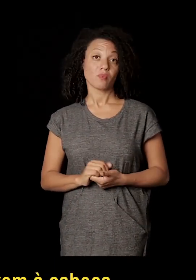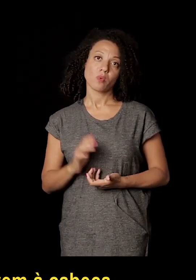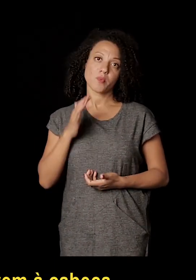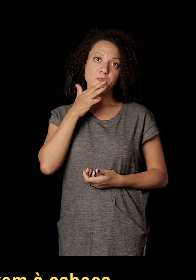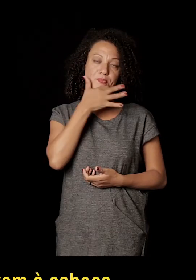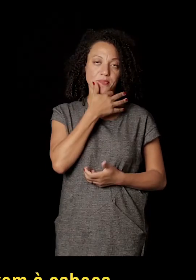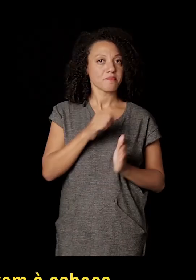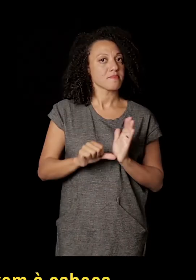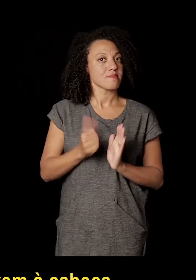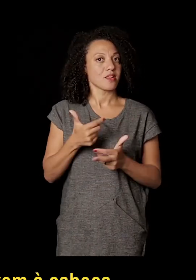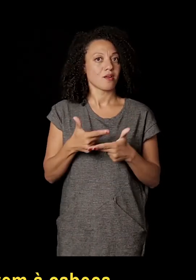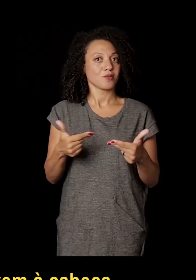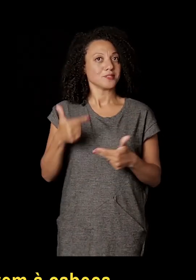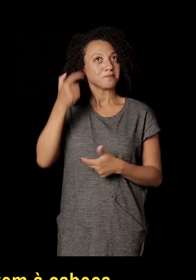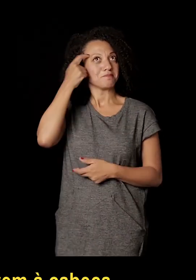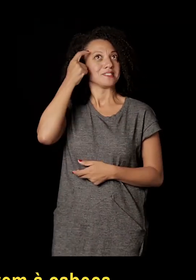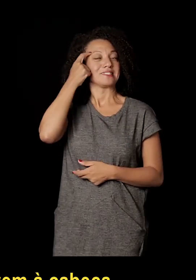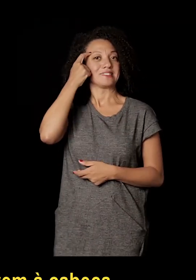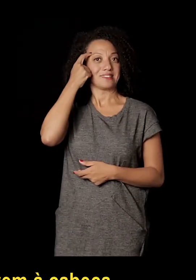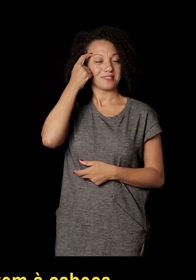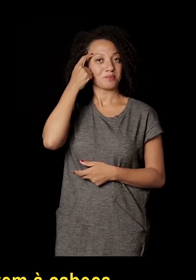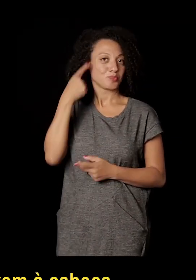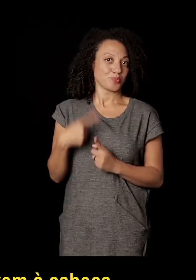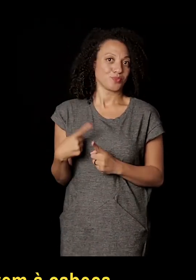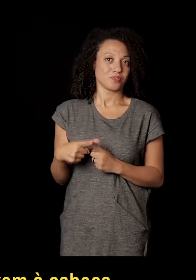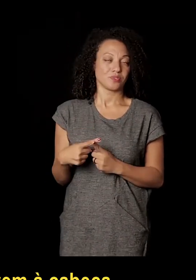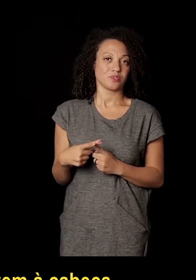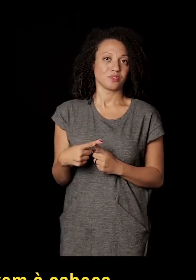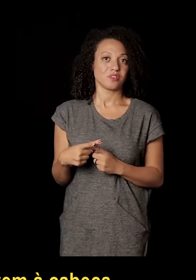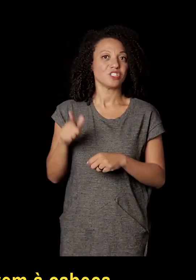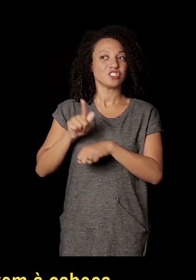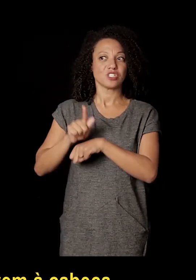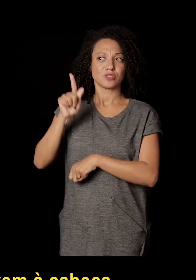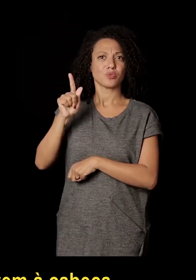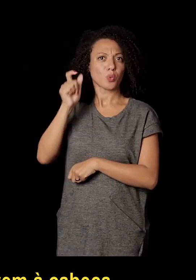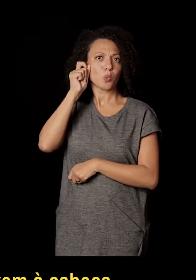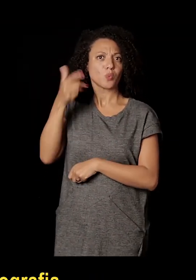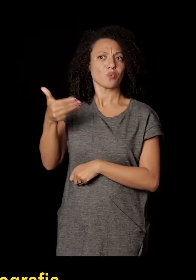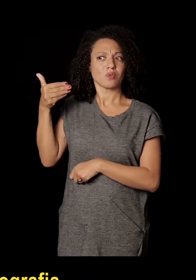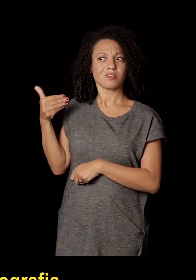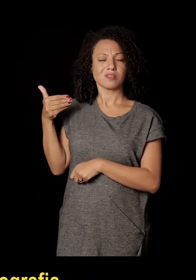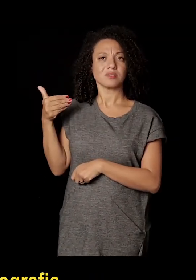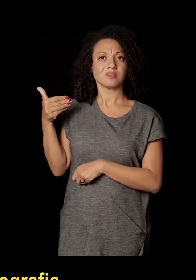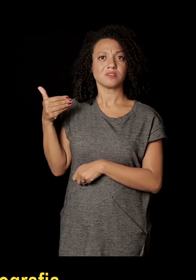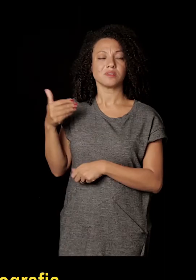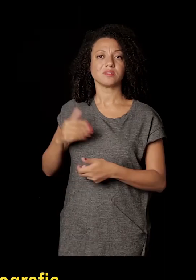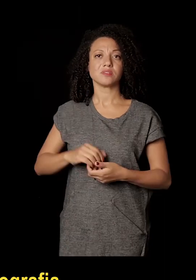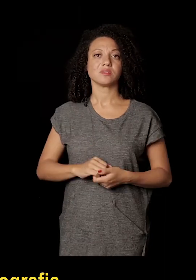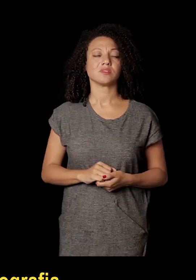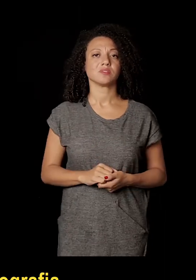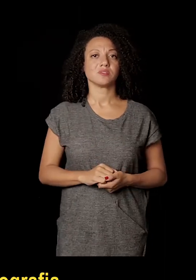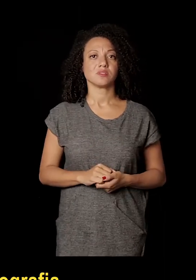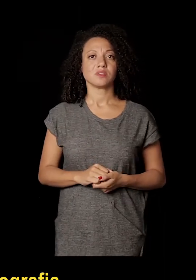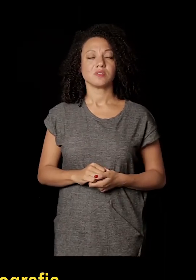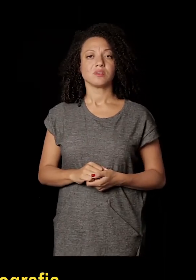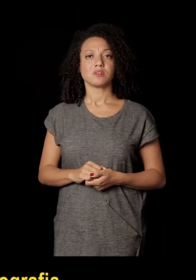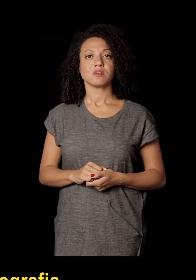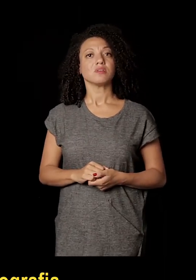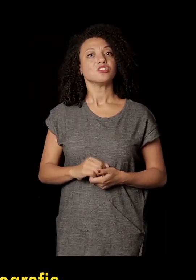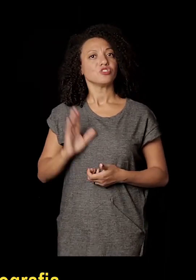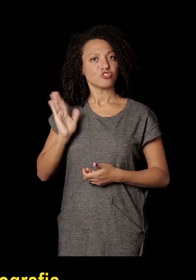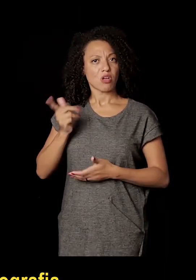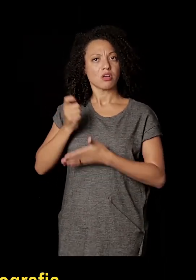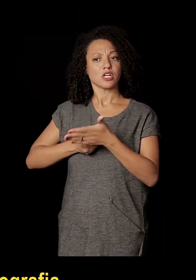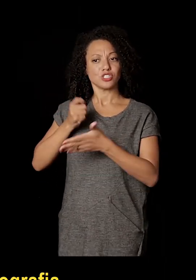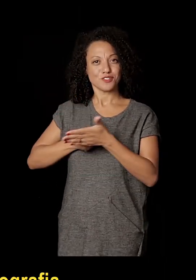Obviamente, la primera cosa que viene a la cabeza para alguien que ha sido gestor cultural, para que ha sido activista de la fotografía,